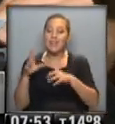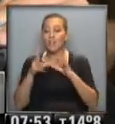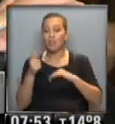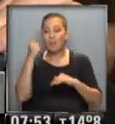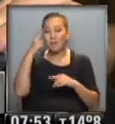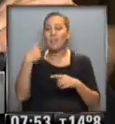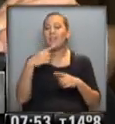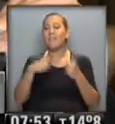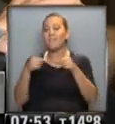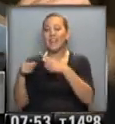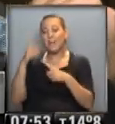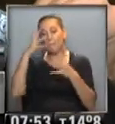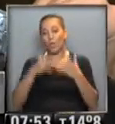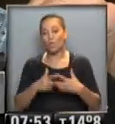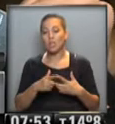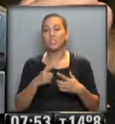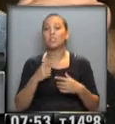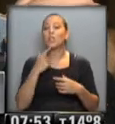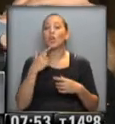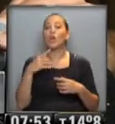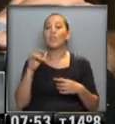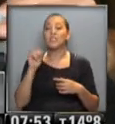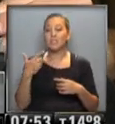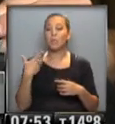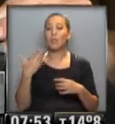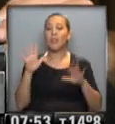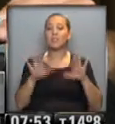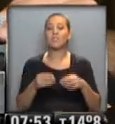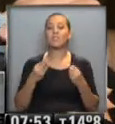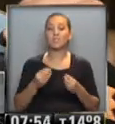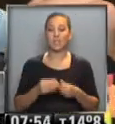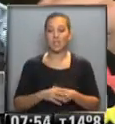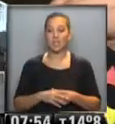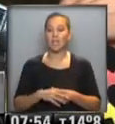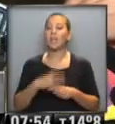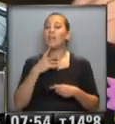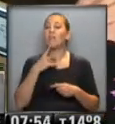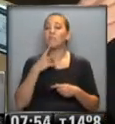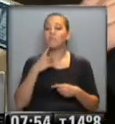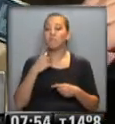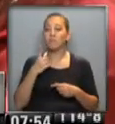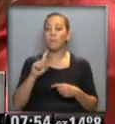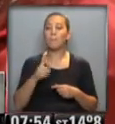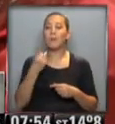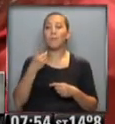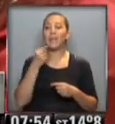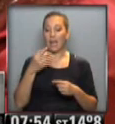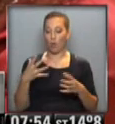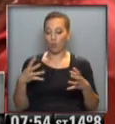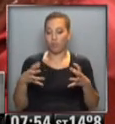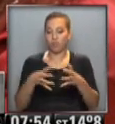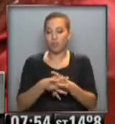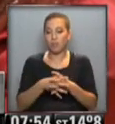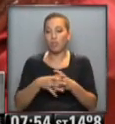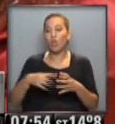distintos proyectos. Lo menos que podemos hacer es dar el primer paso, que es la unidad